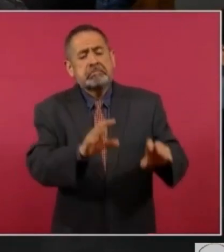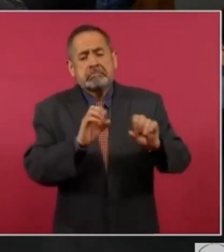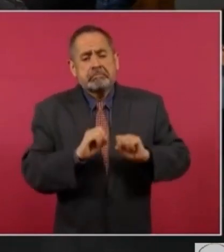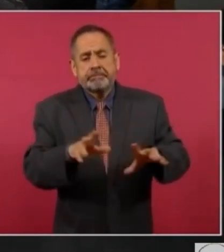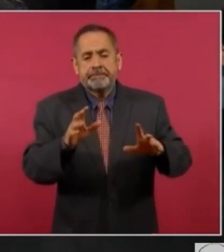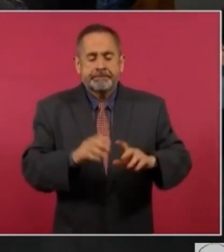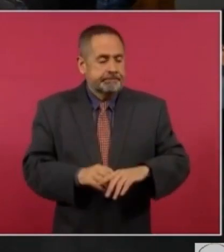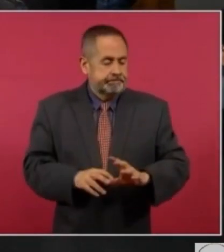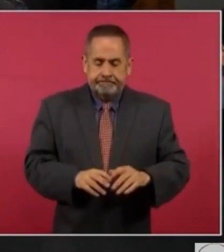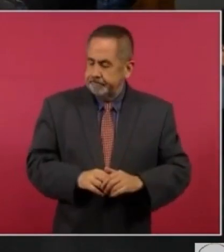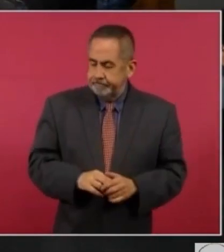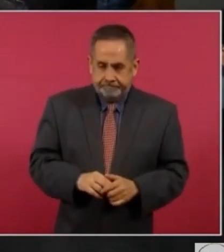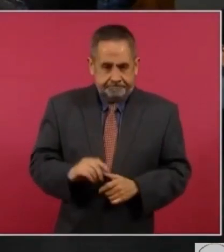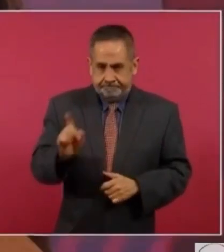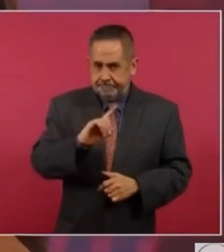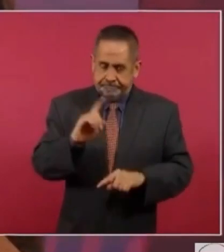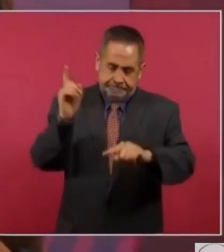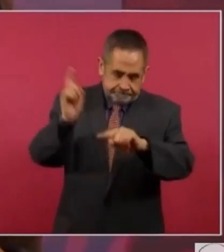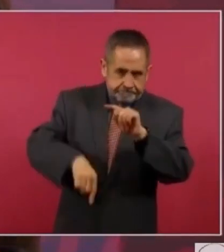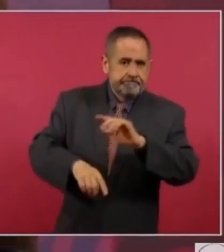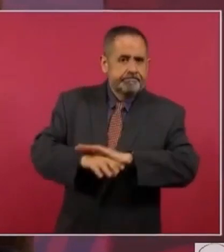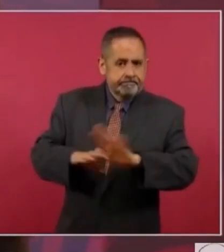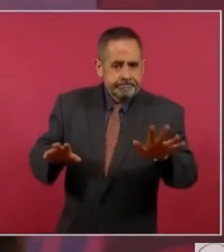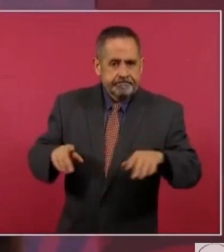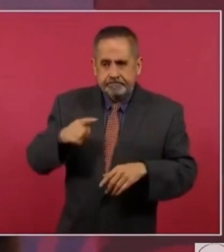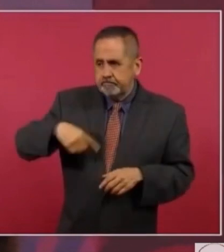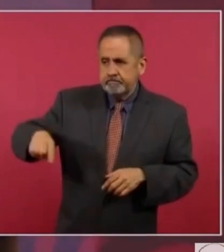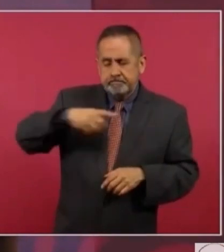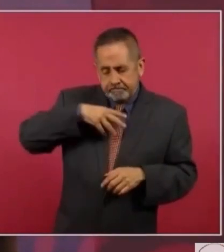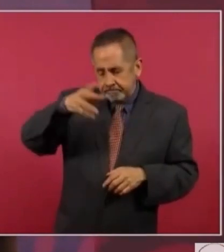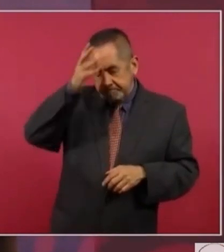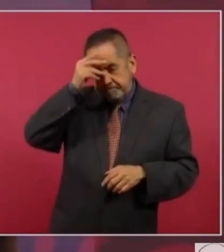Entonces, todo esto es enseñanza